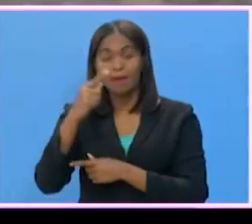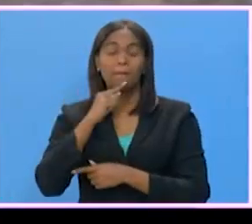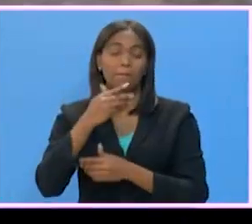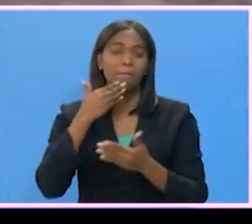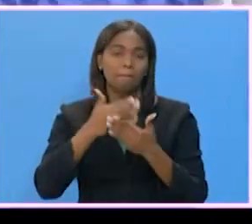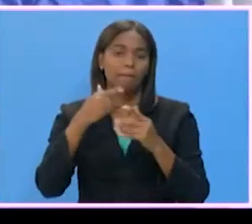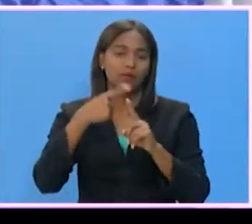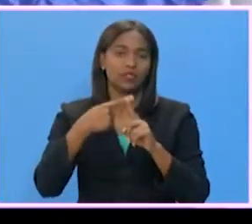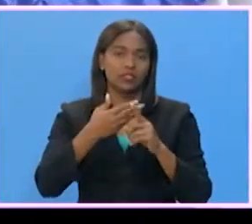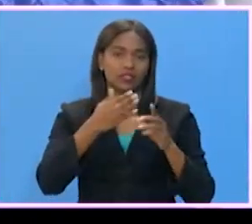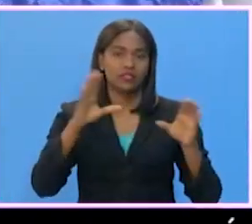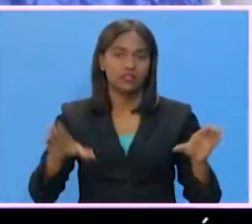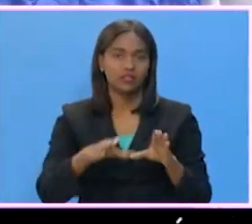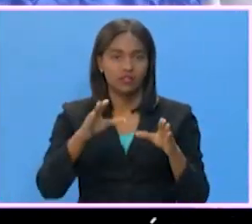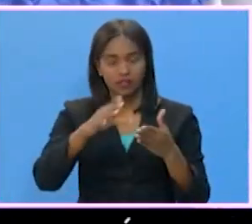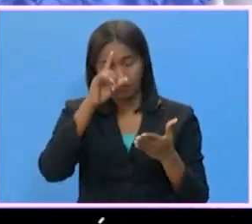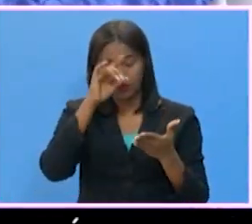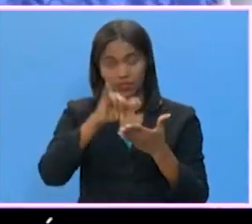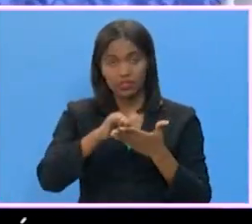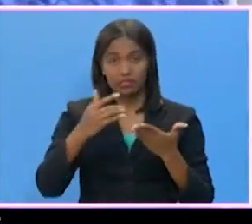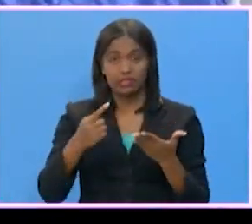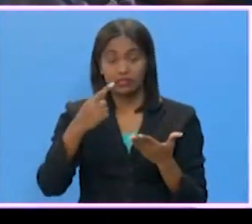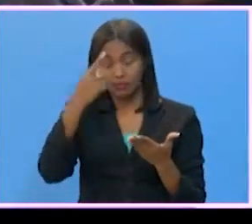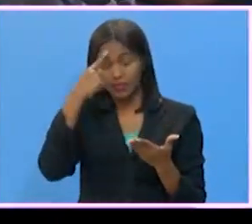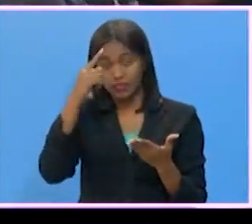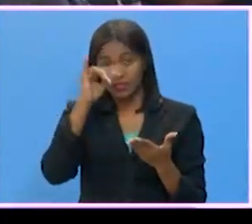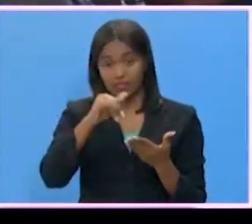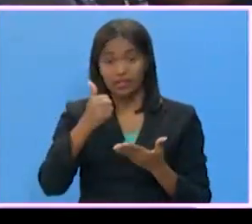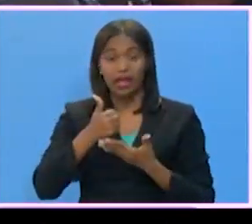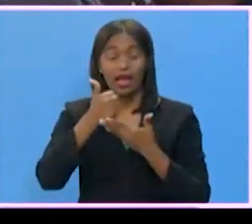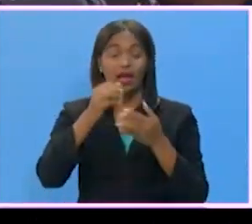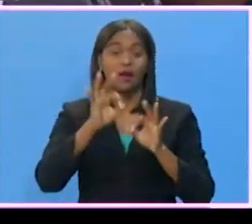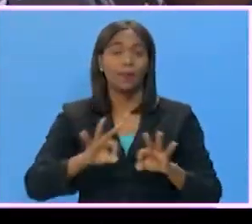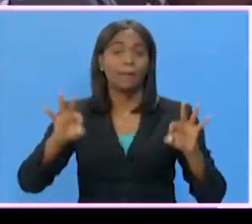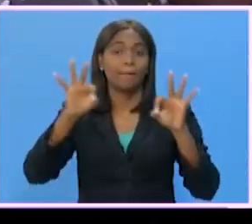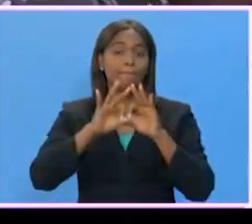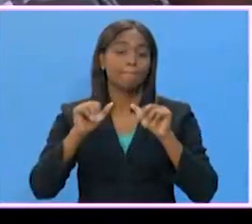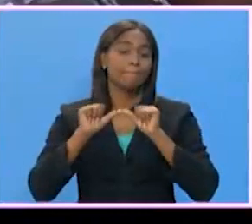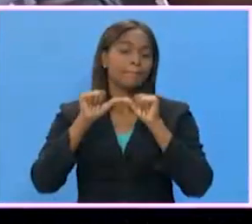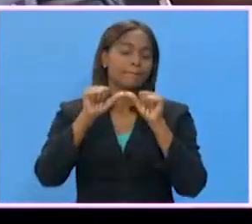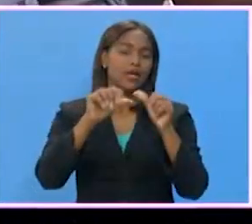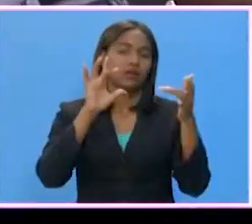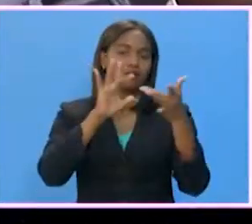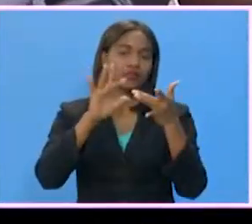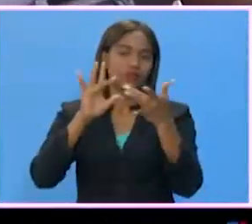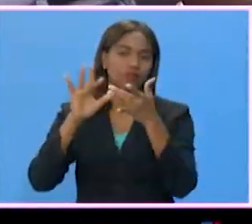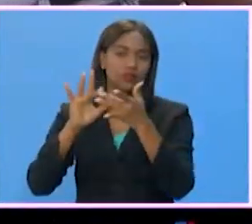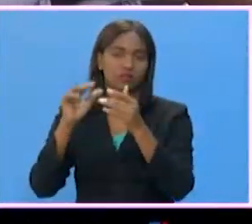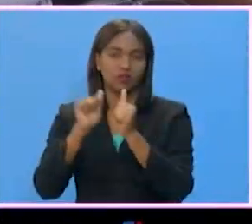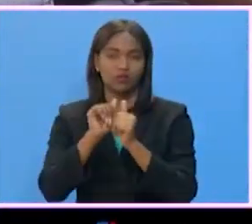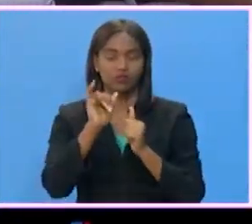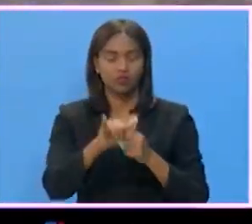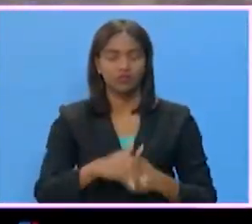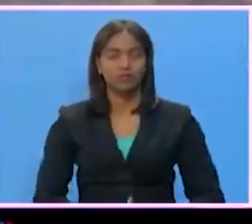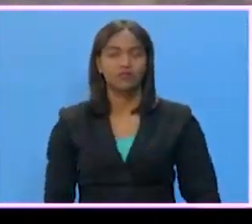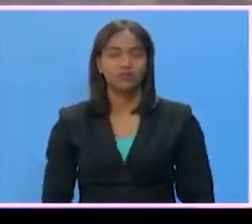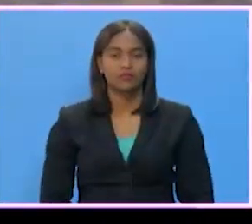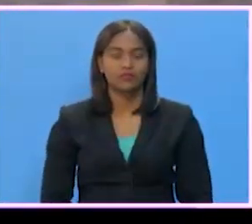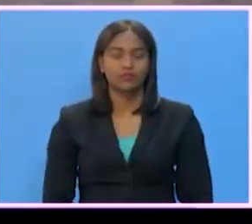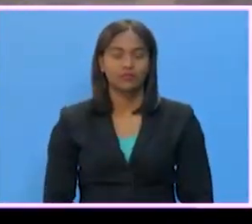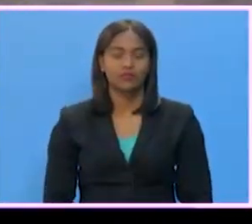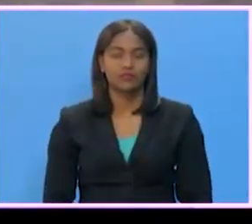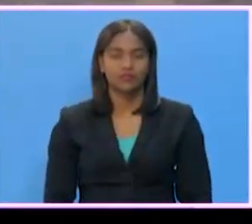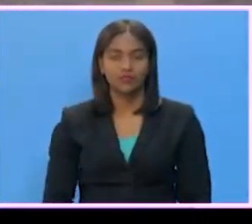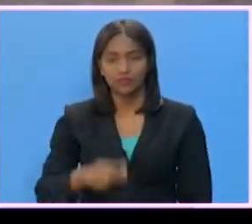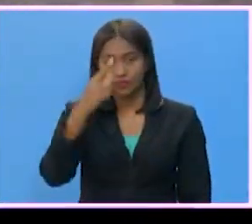positiva esta acción, puesto que aseguran que es indispensable mantenerse conectados con los ciudadanos. para que